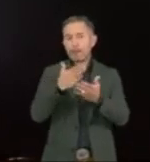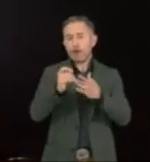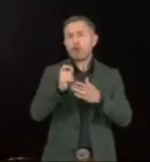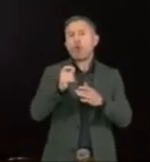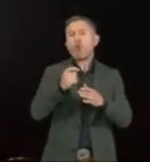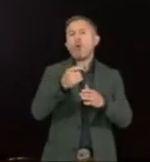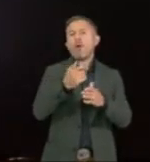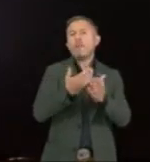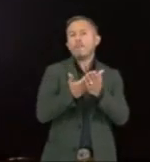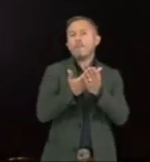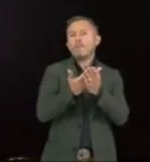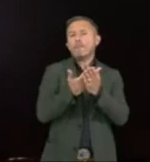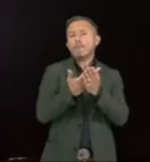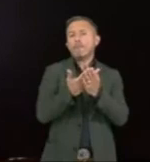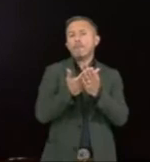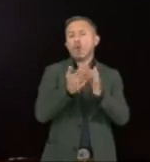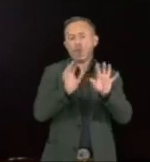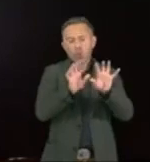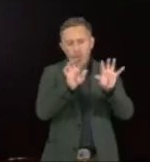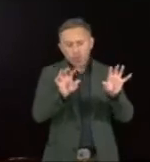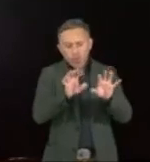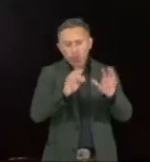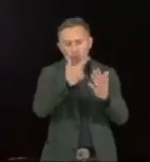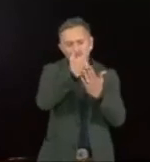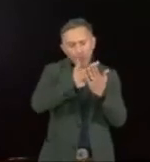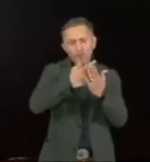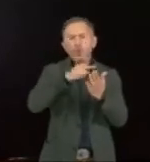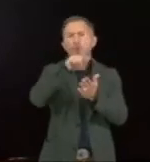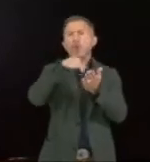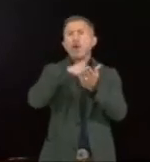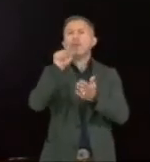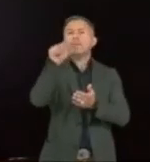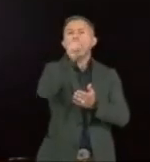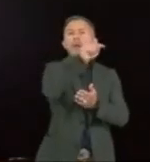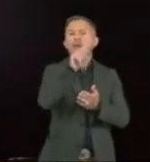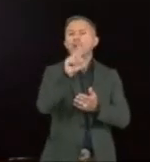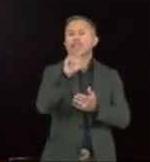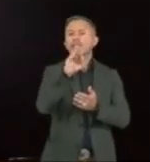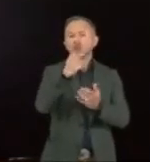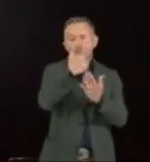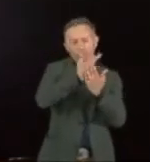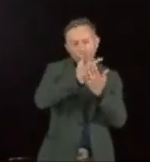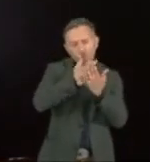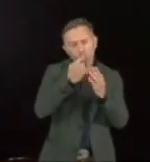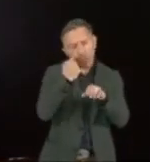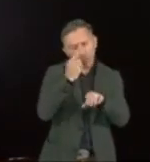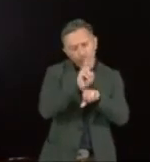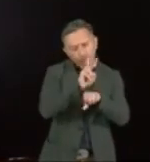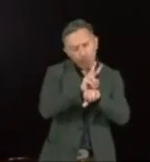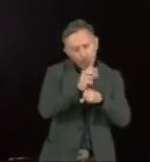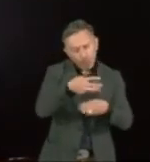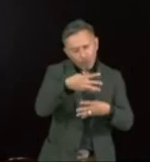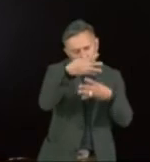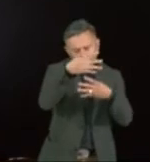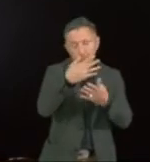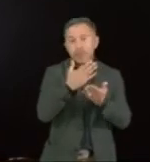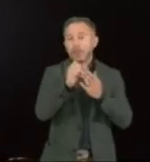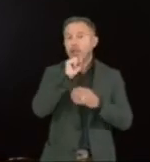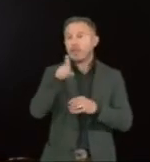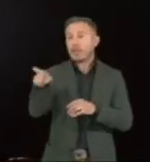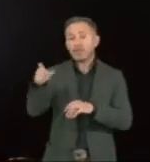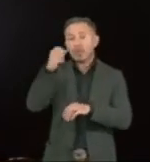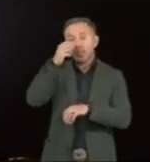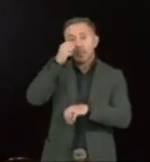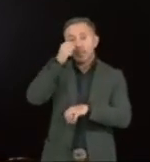la jornada perdón de los cómputos distritales y le pido también el secretariado a la